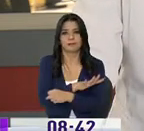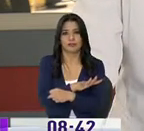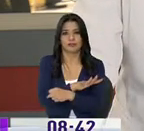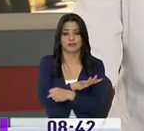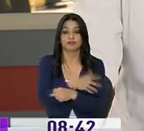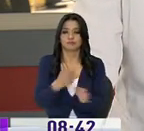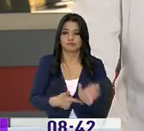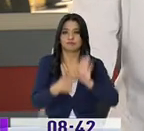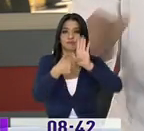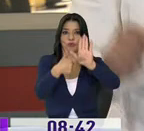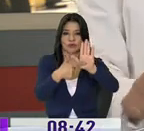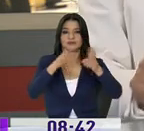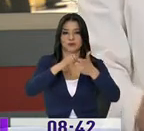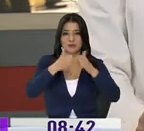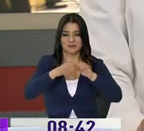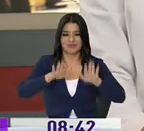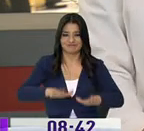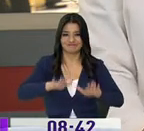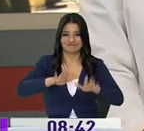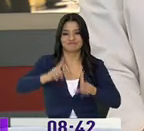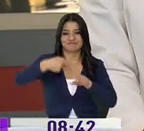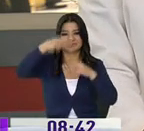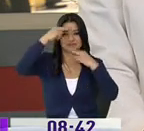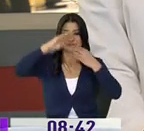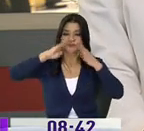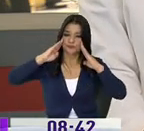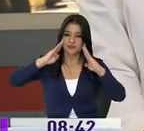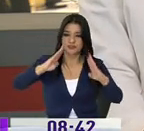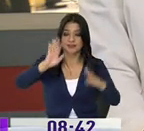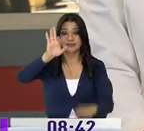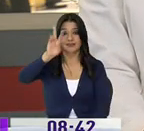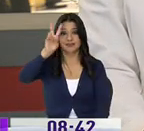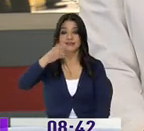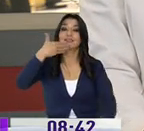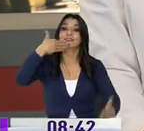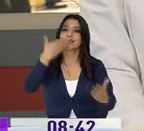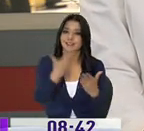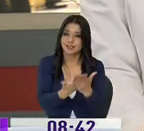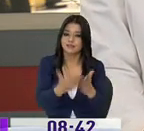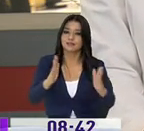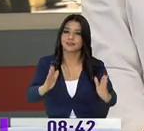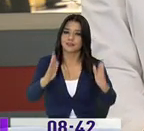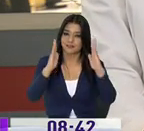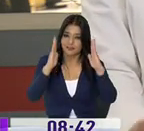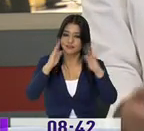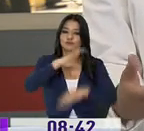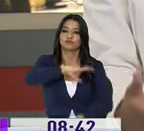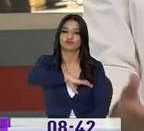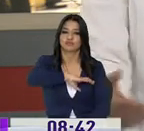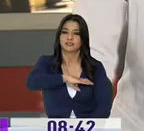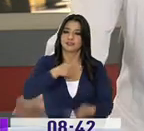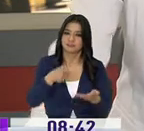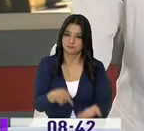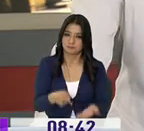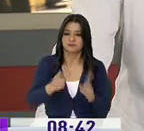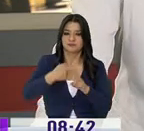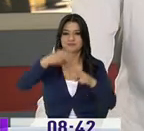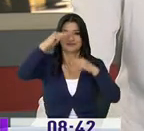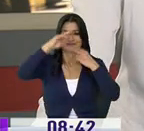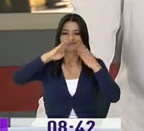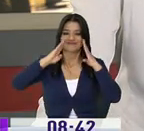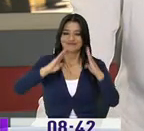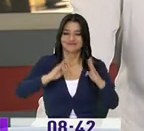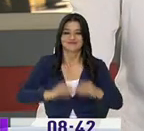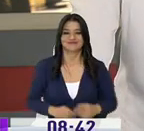tras la exposición del problema aquí, en este informativo. TVC agradece una vez más la atención del Cabildo hacia este, el primer noticiero